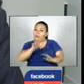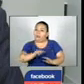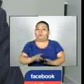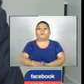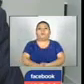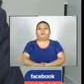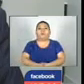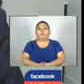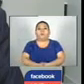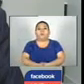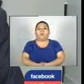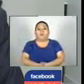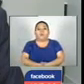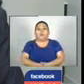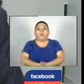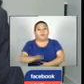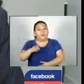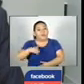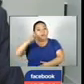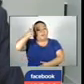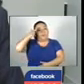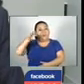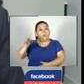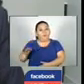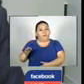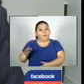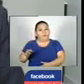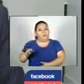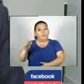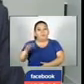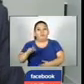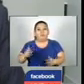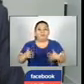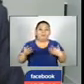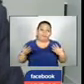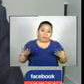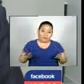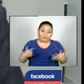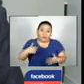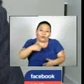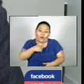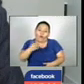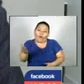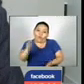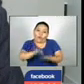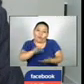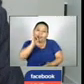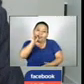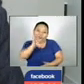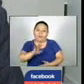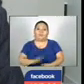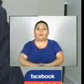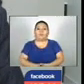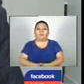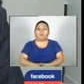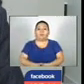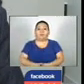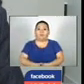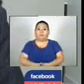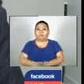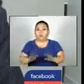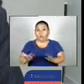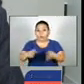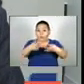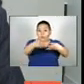inmunidad de rebaño. Entonces creo que aquí yo insisto pues que si la medida o